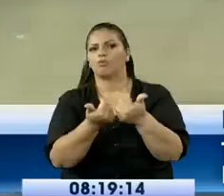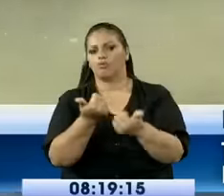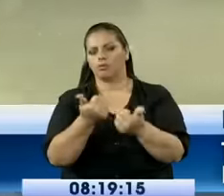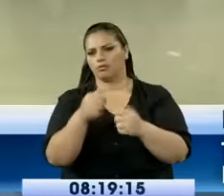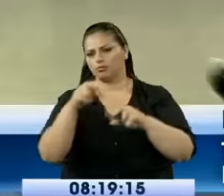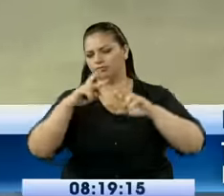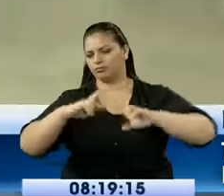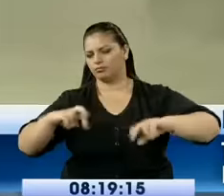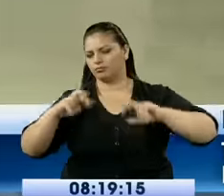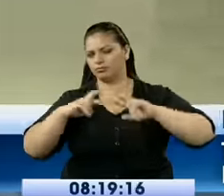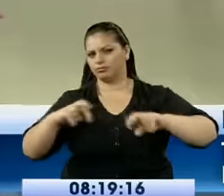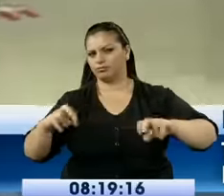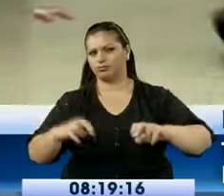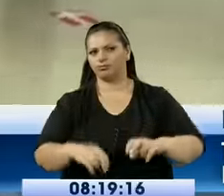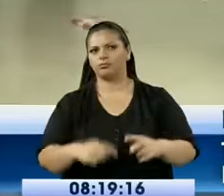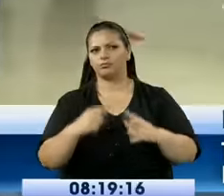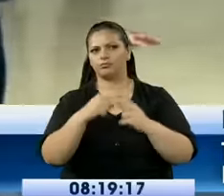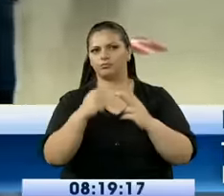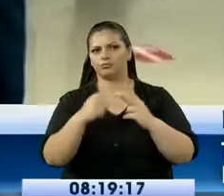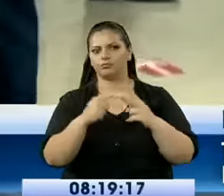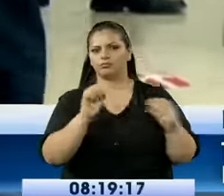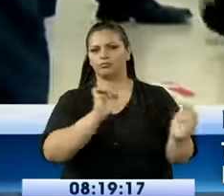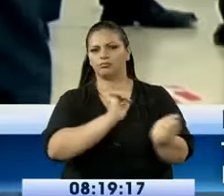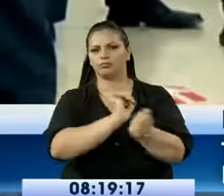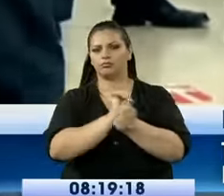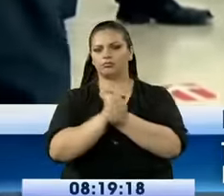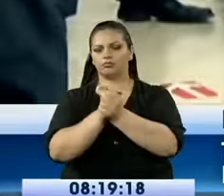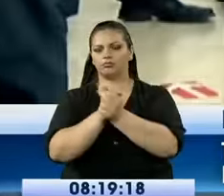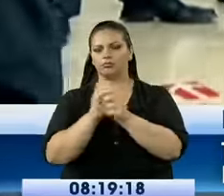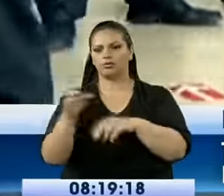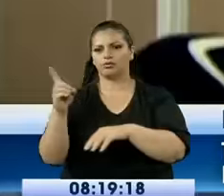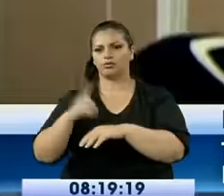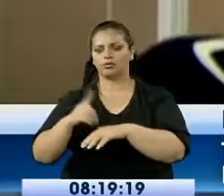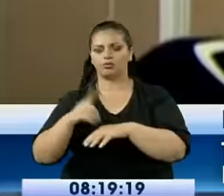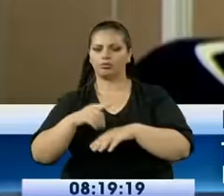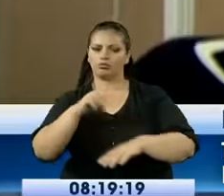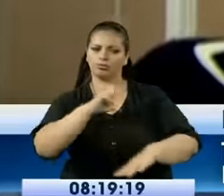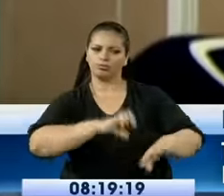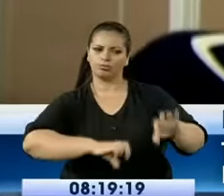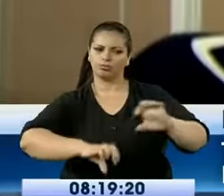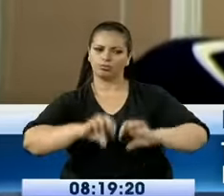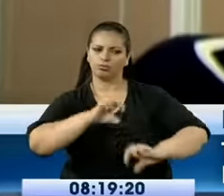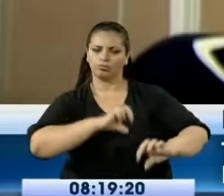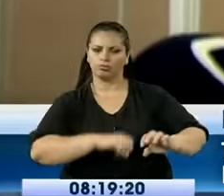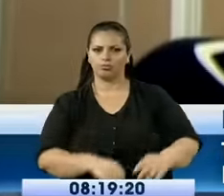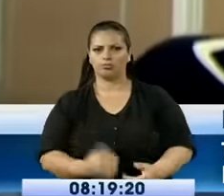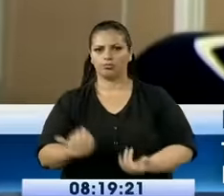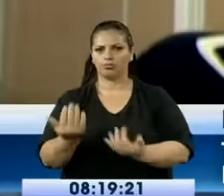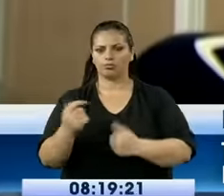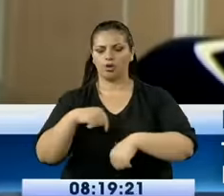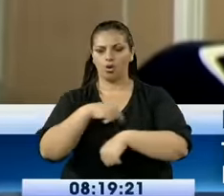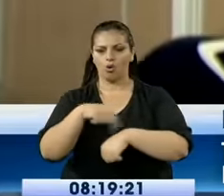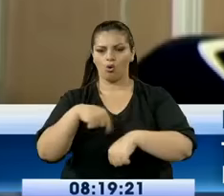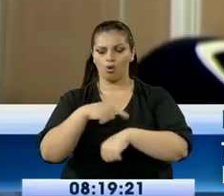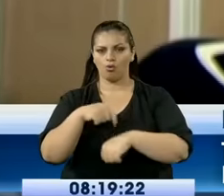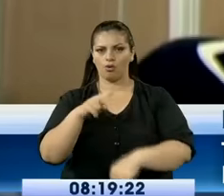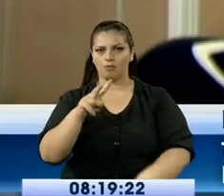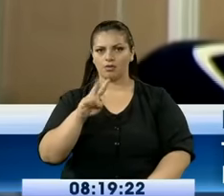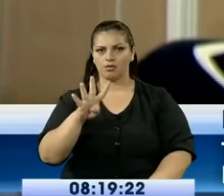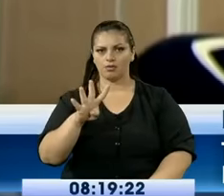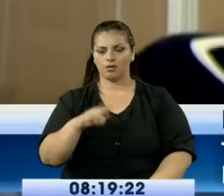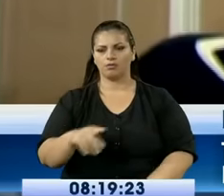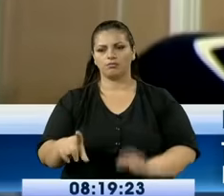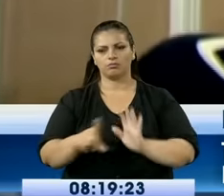Mientras tanto, las dos detenidas fueron sometidas a exámenes médicos. Dentro de las 24 horas que habla la ley,